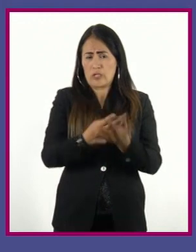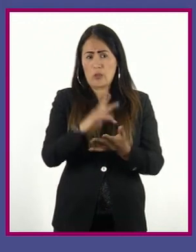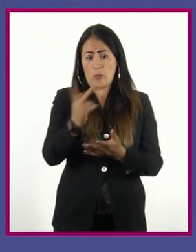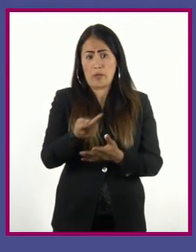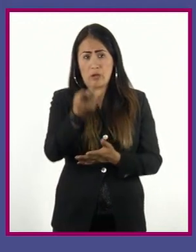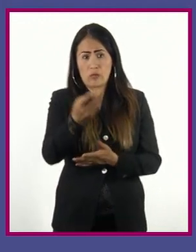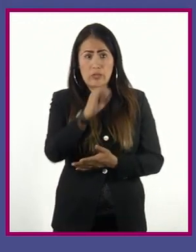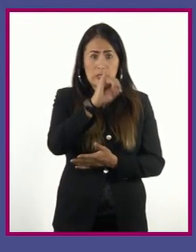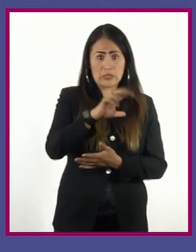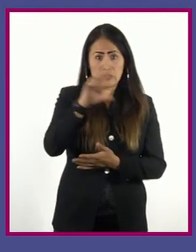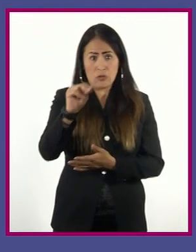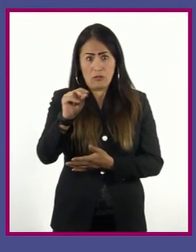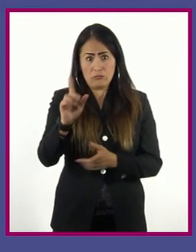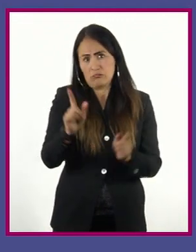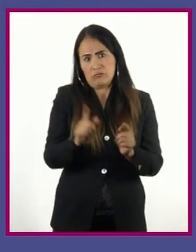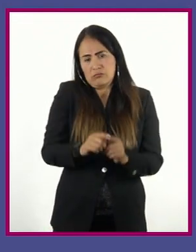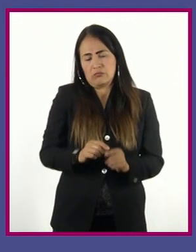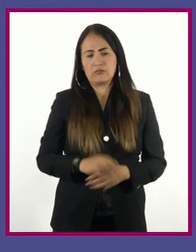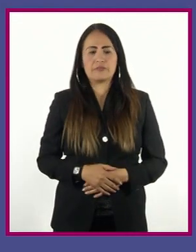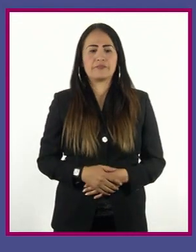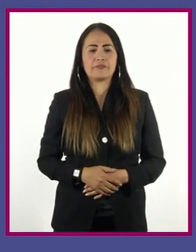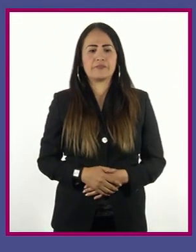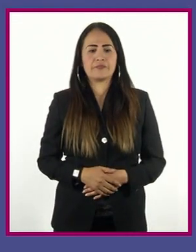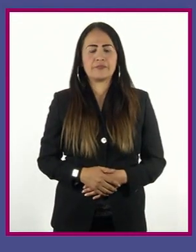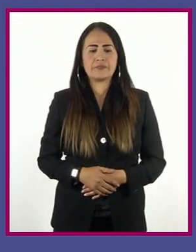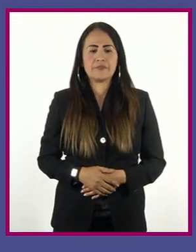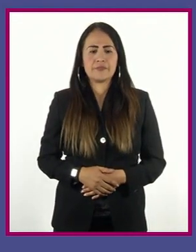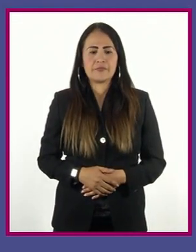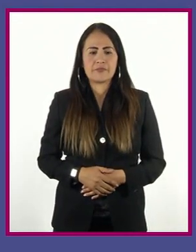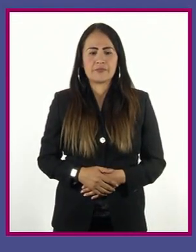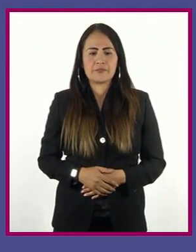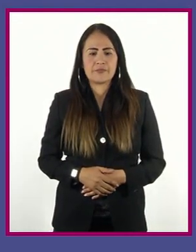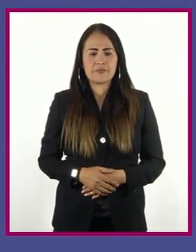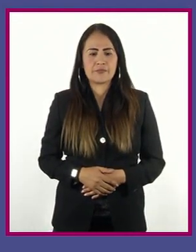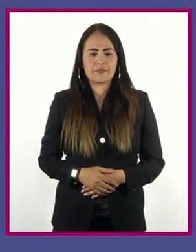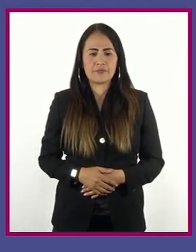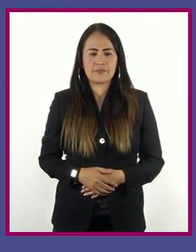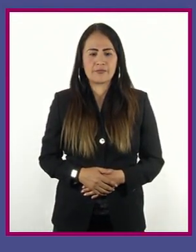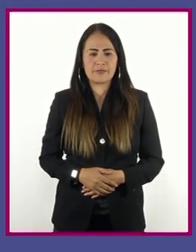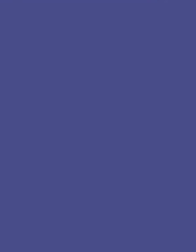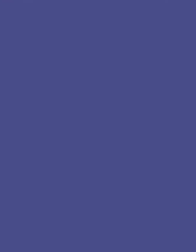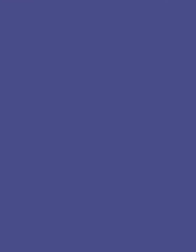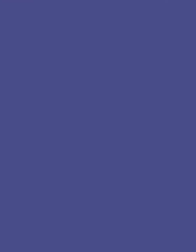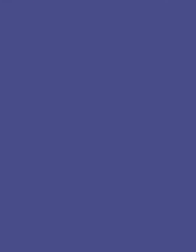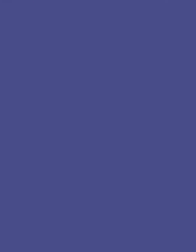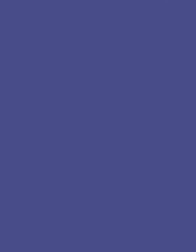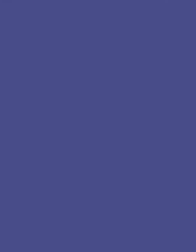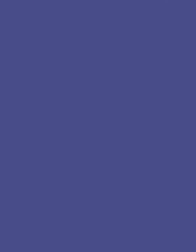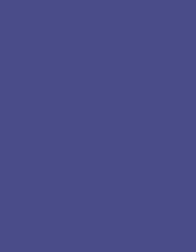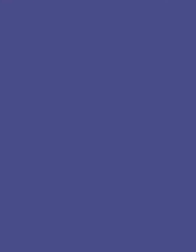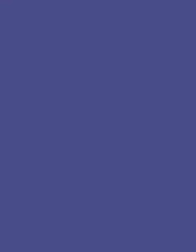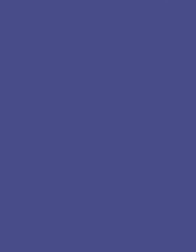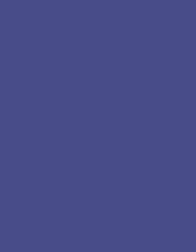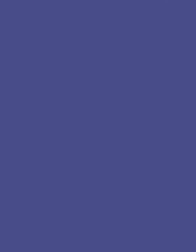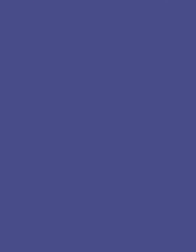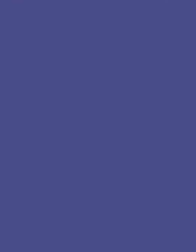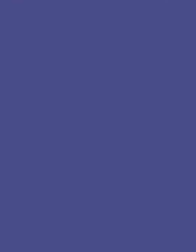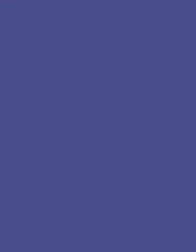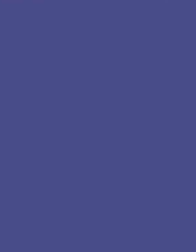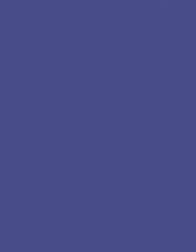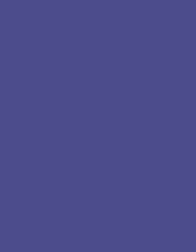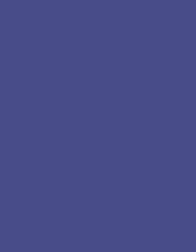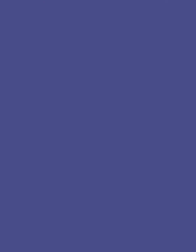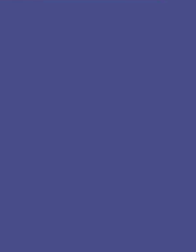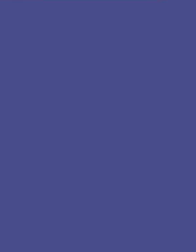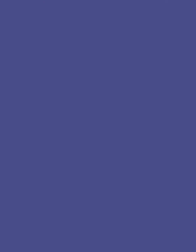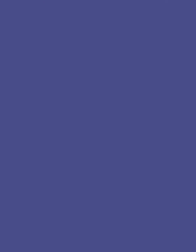cerradas. Caso 2. En una empresa, a una persona le hacen una serie de preguntas para conocer sus habilidades